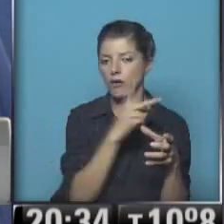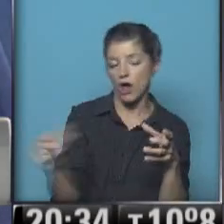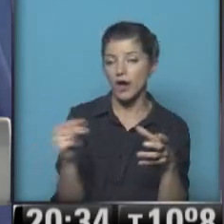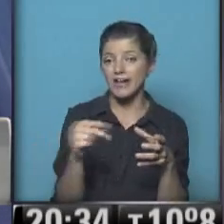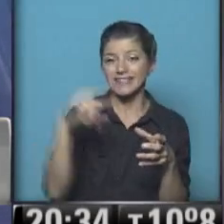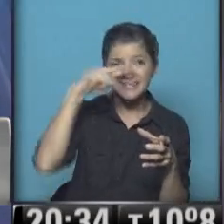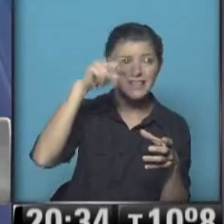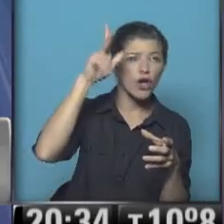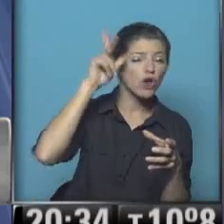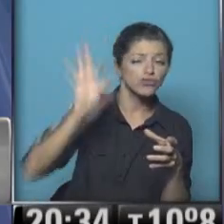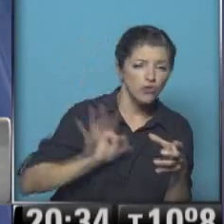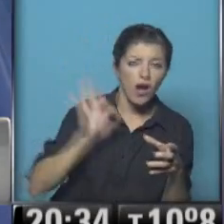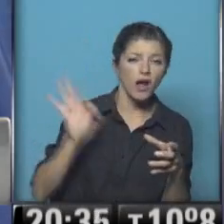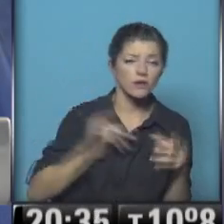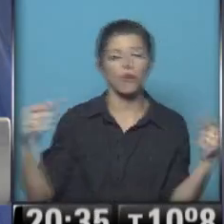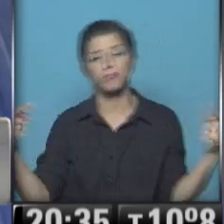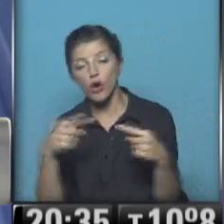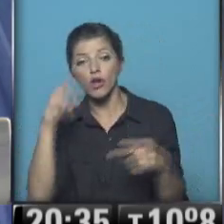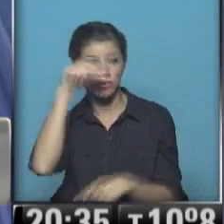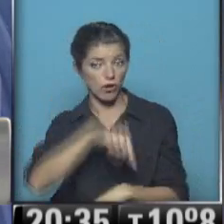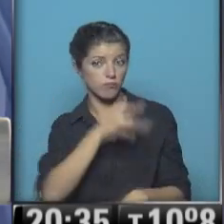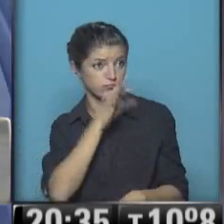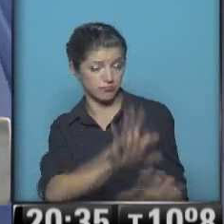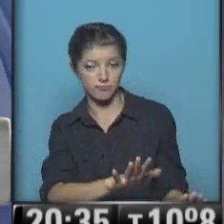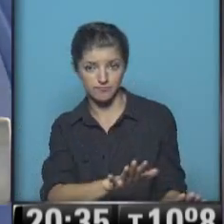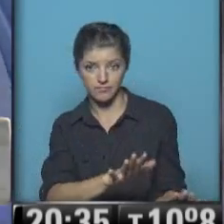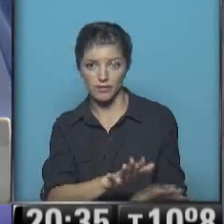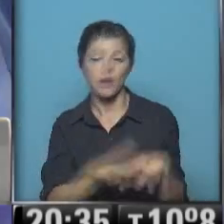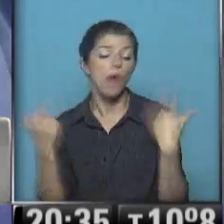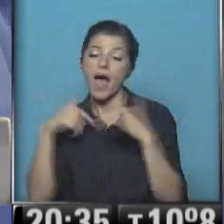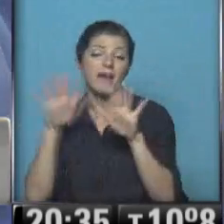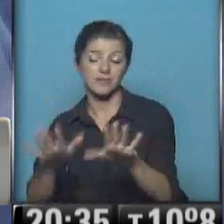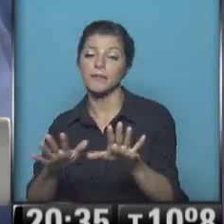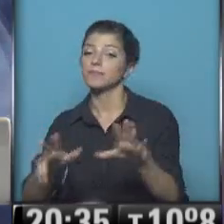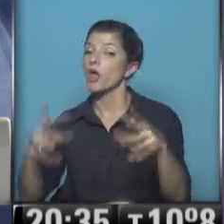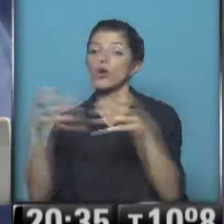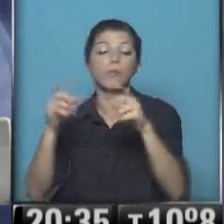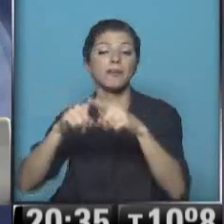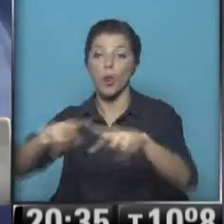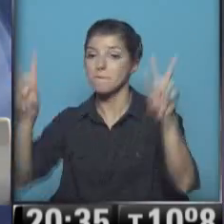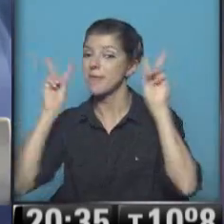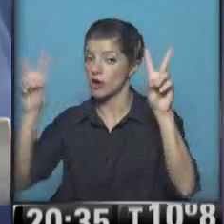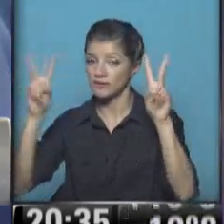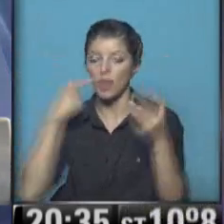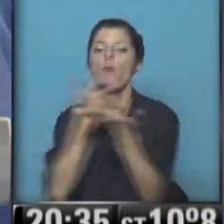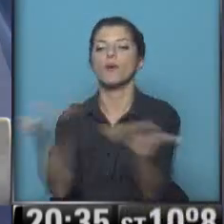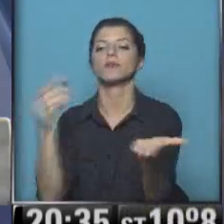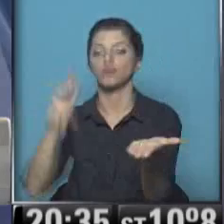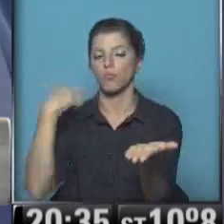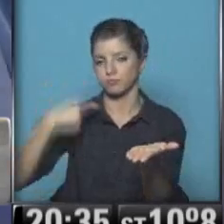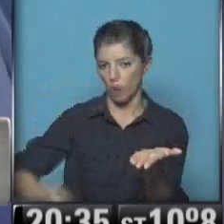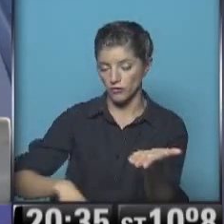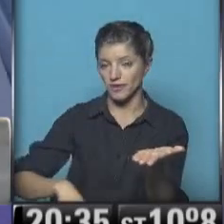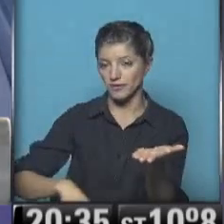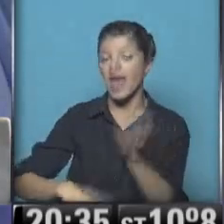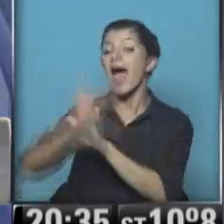durante 7 u 8 años, hoy están haciendo la suya, que no les creen ni Dios. Bueno, es lo que está sucediendo. El peronismo viene a reivindicar lo que es suyo. Aquel concepto de